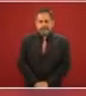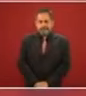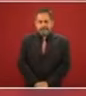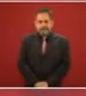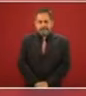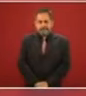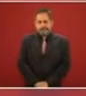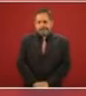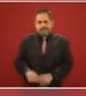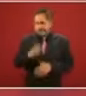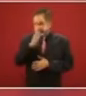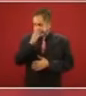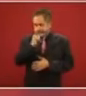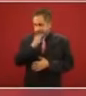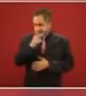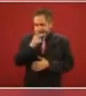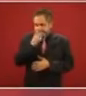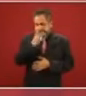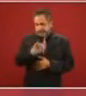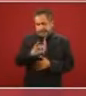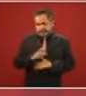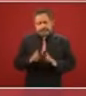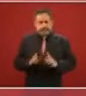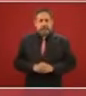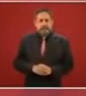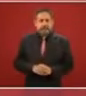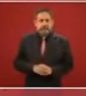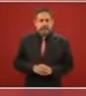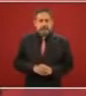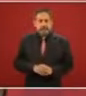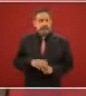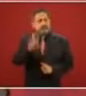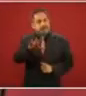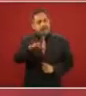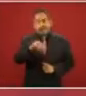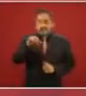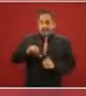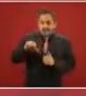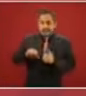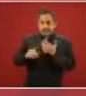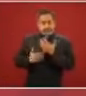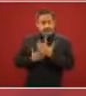No puedo hacerlo por hoy en la mañana,